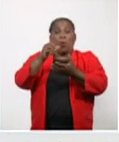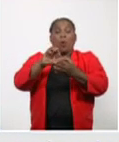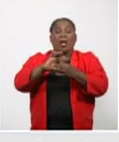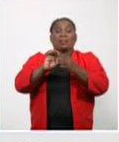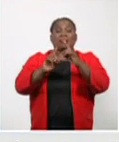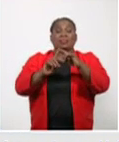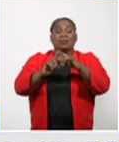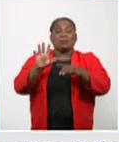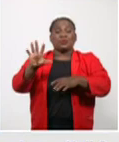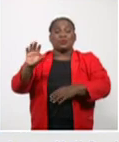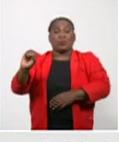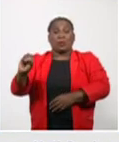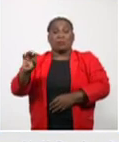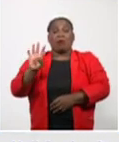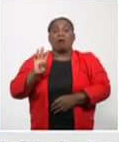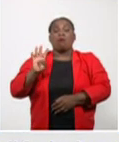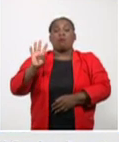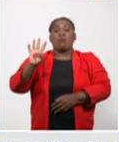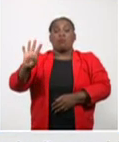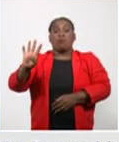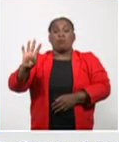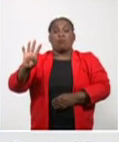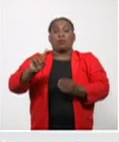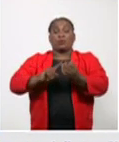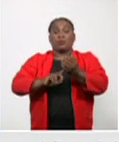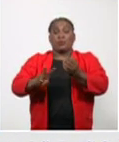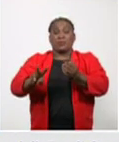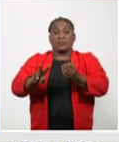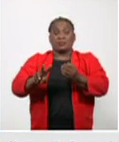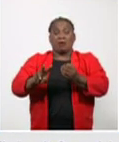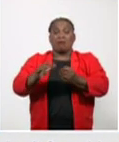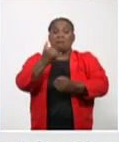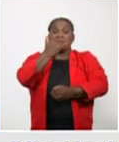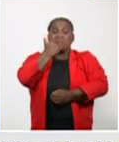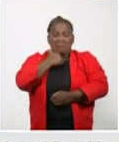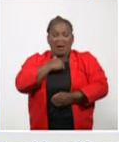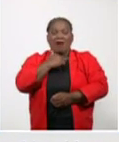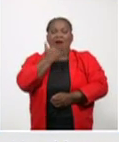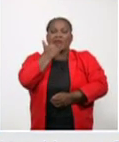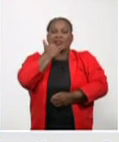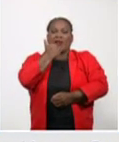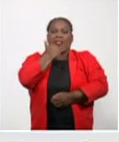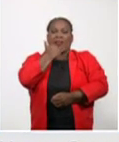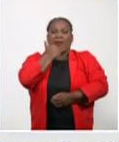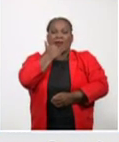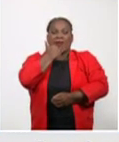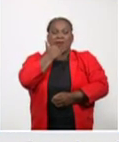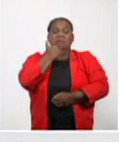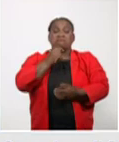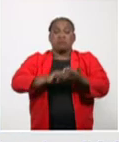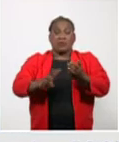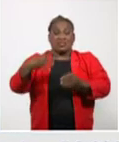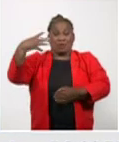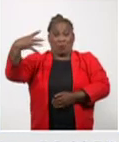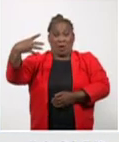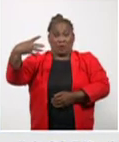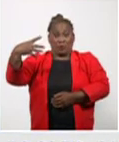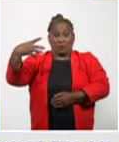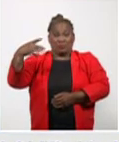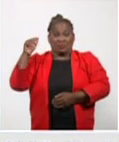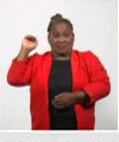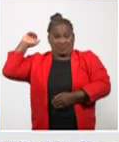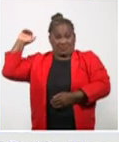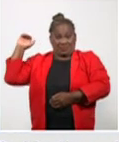provincias con mayores tasas, con mayor complejidad desde el punto de vista de la